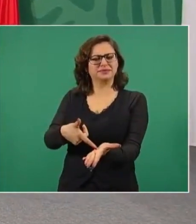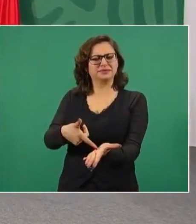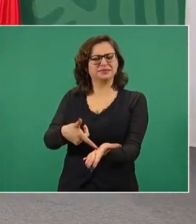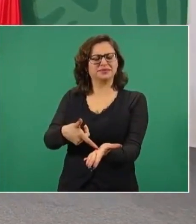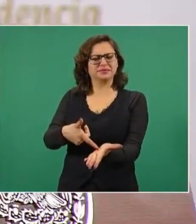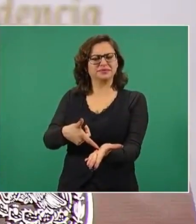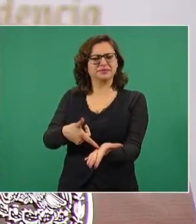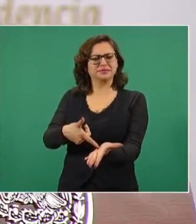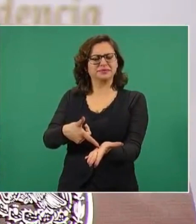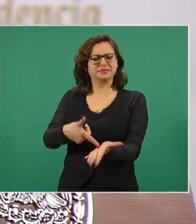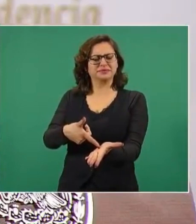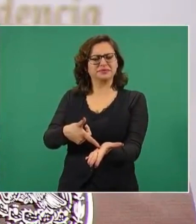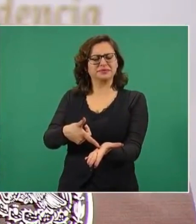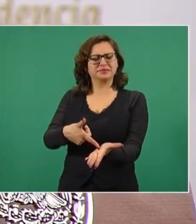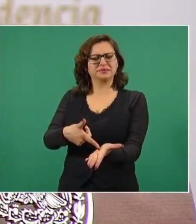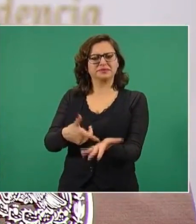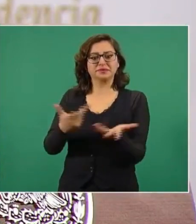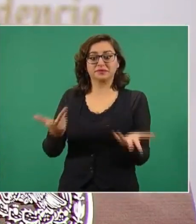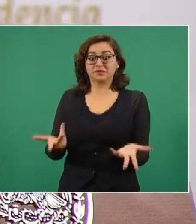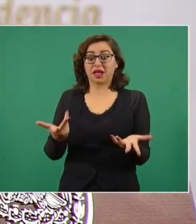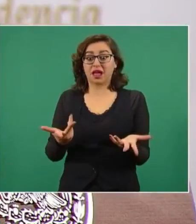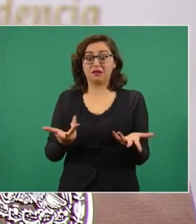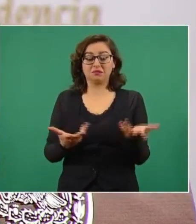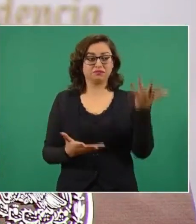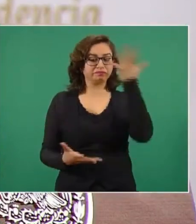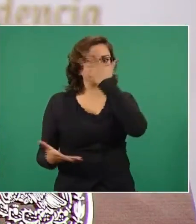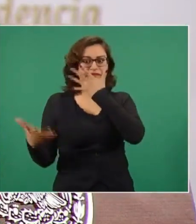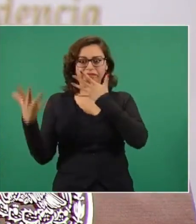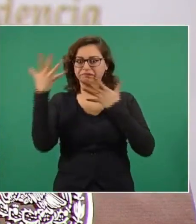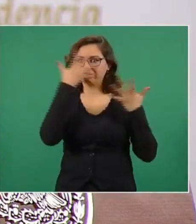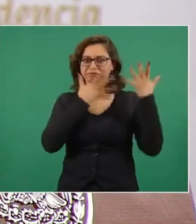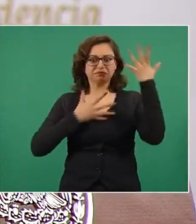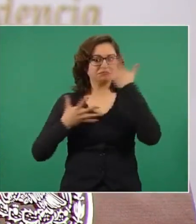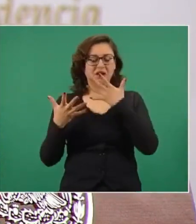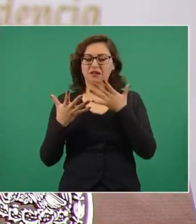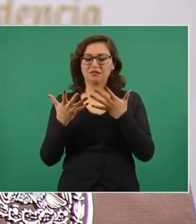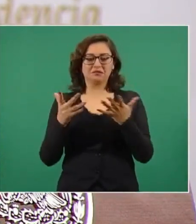Porque hasta confundieron a